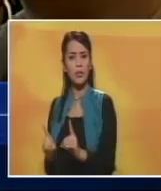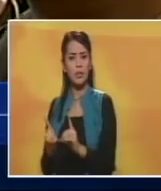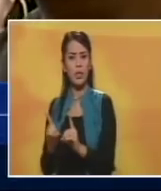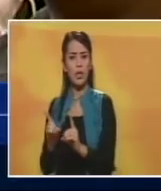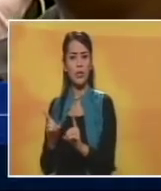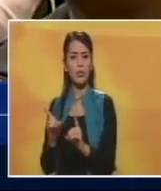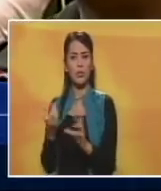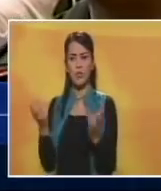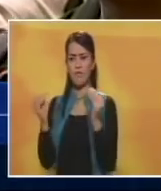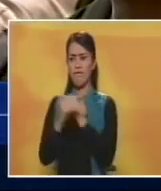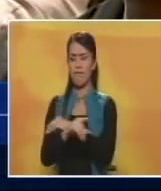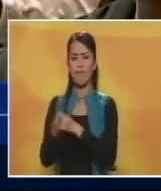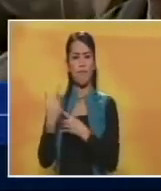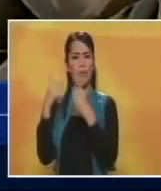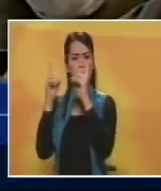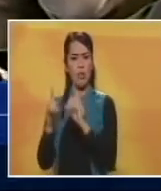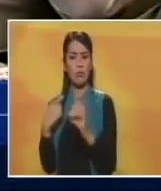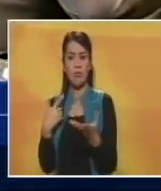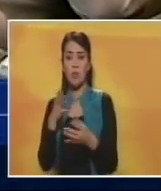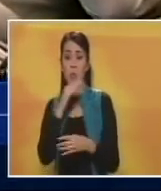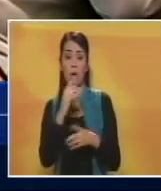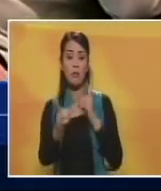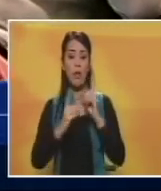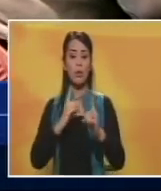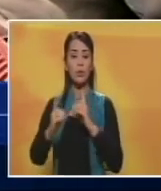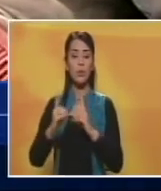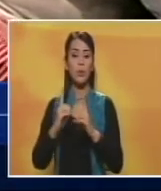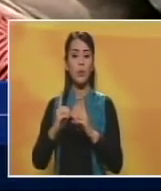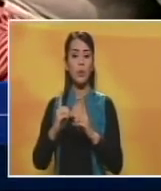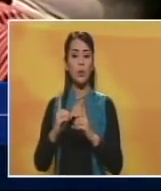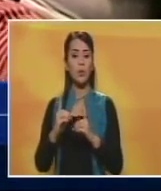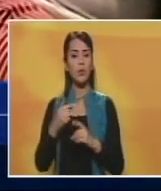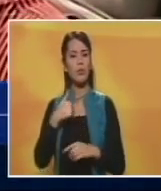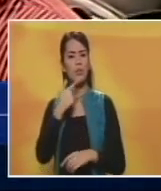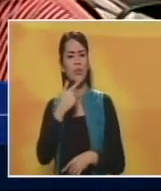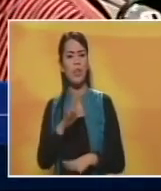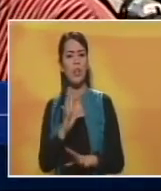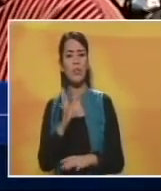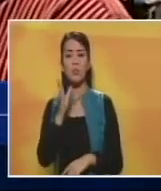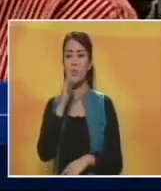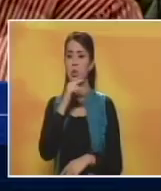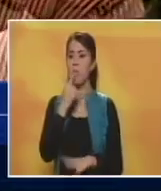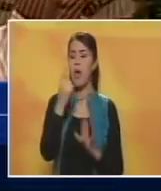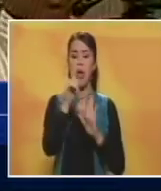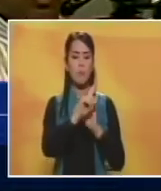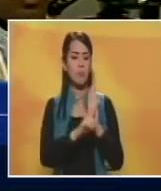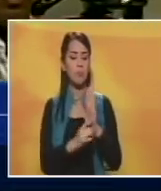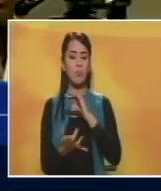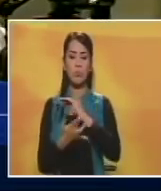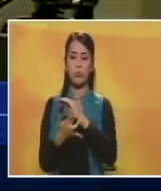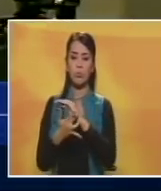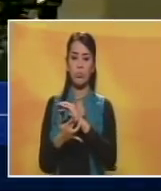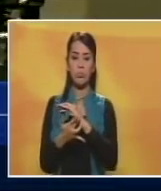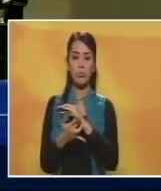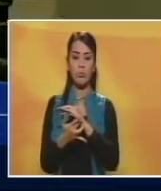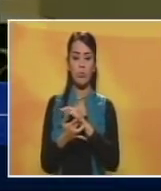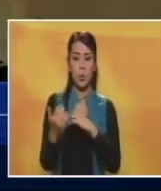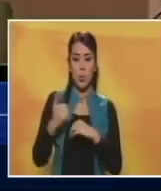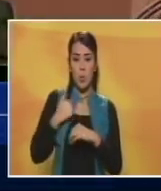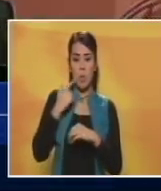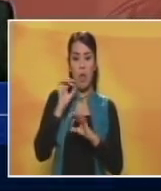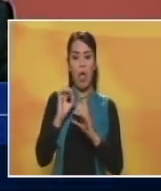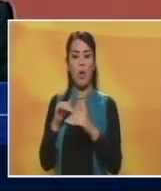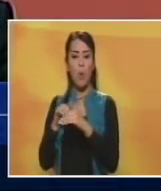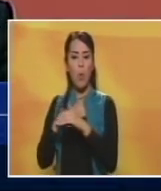arbitraria, criminal, sin diálogo alguno, justificándose de que no habían las especificaciones técnicas, tratar de